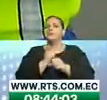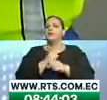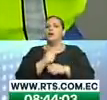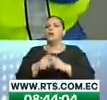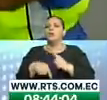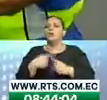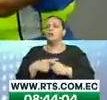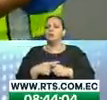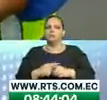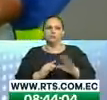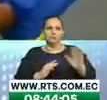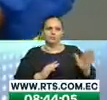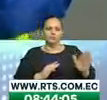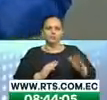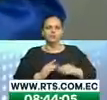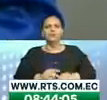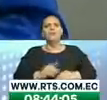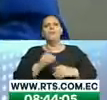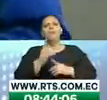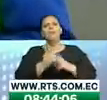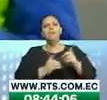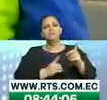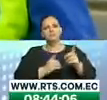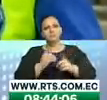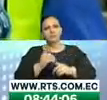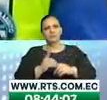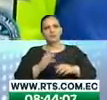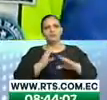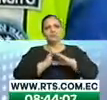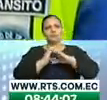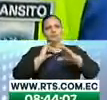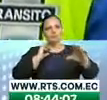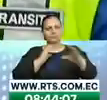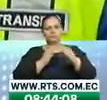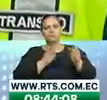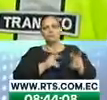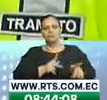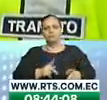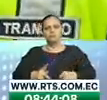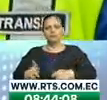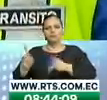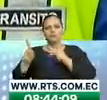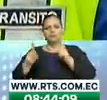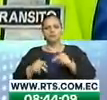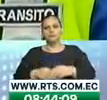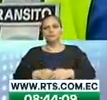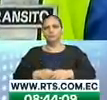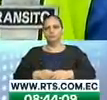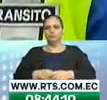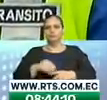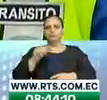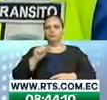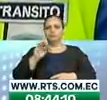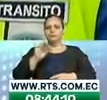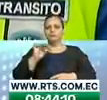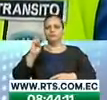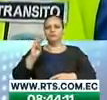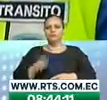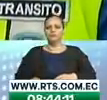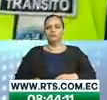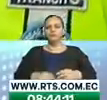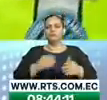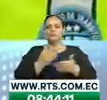esta planificación. Porque recuerde usted que todas estas rutas, no solamente la ATM las presenta, pero que tienen que aprobarlas también es el